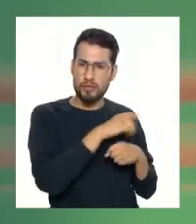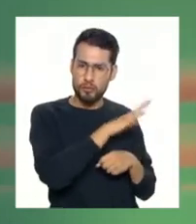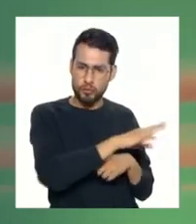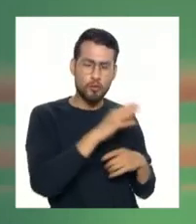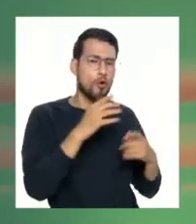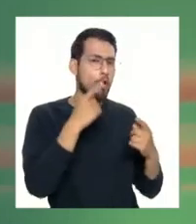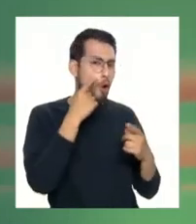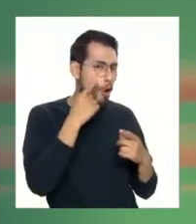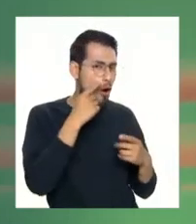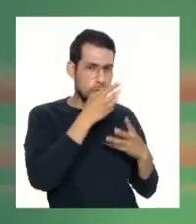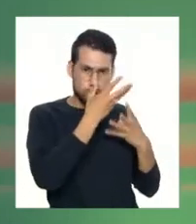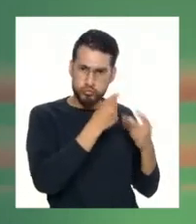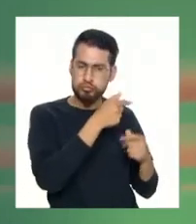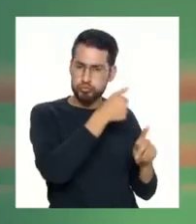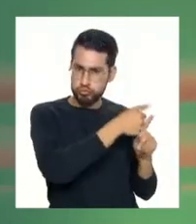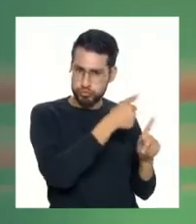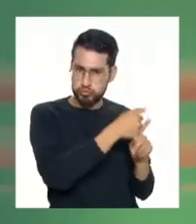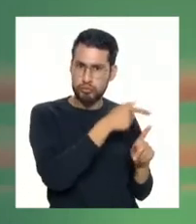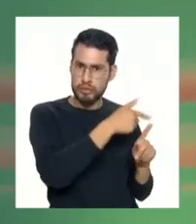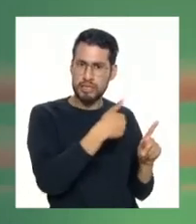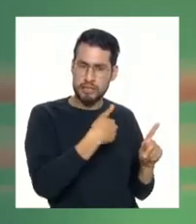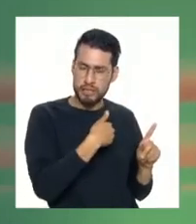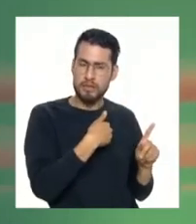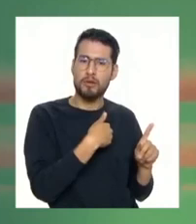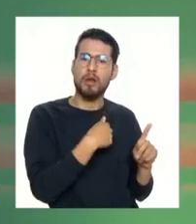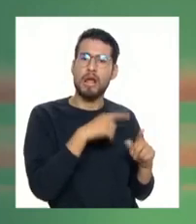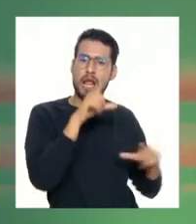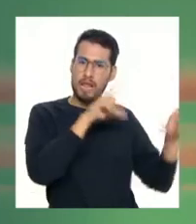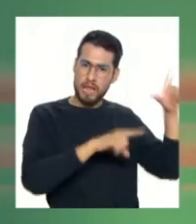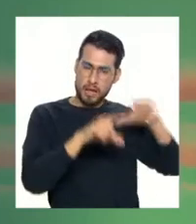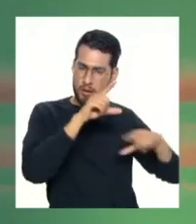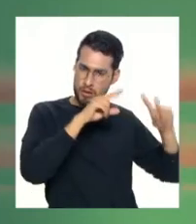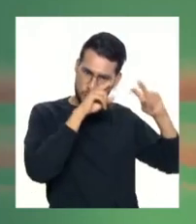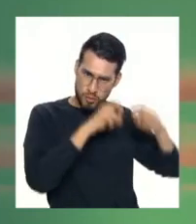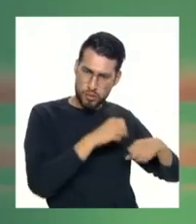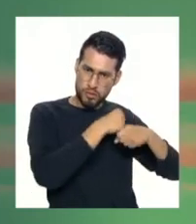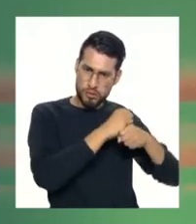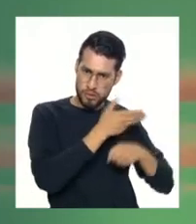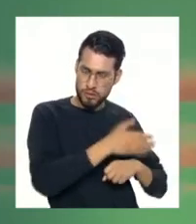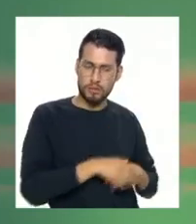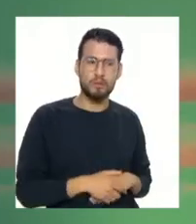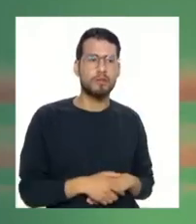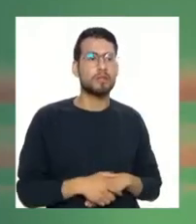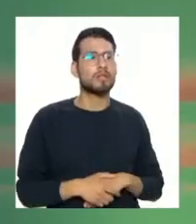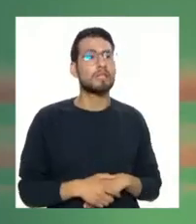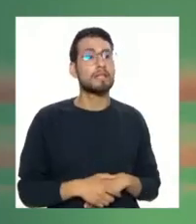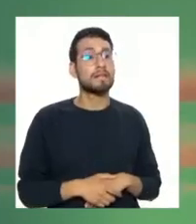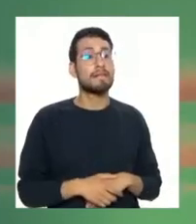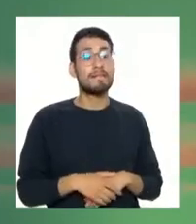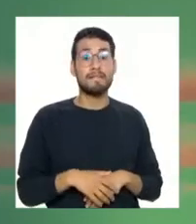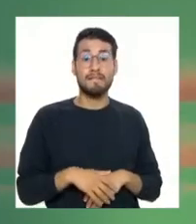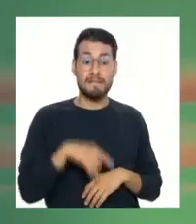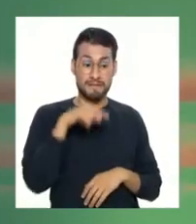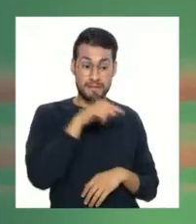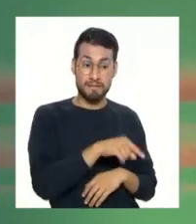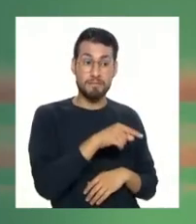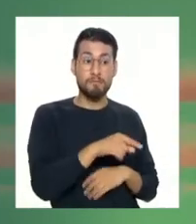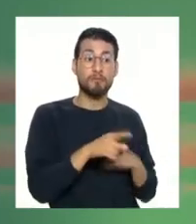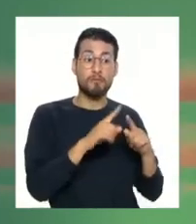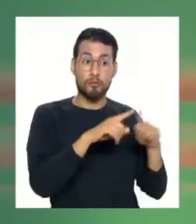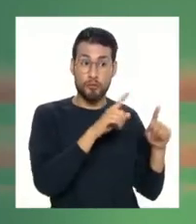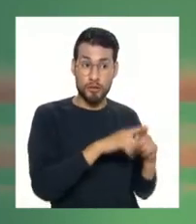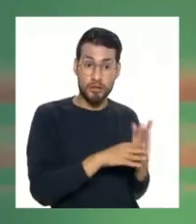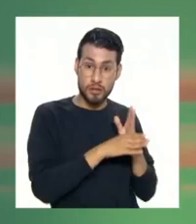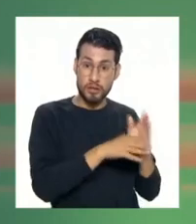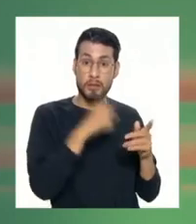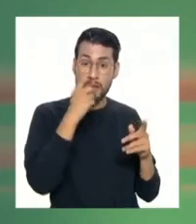estas formulaciones, es conocimiento propio, ellos tienen un laboratorio de investigación y desarrollo. Y esta línea de productos